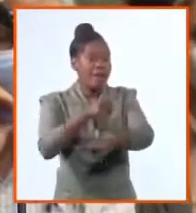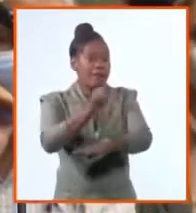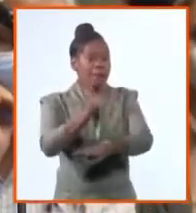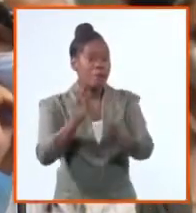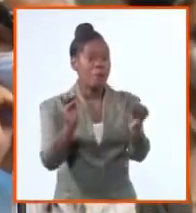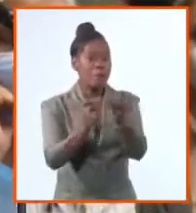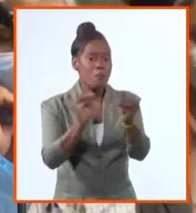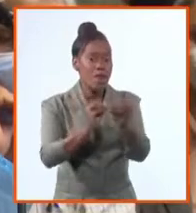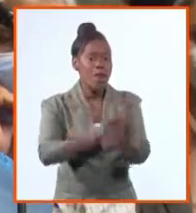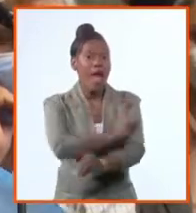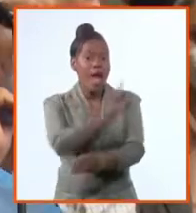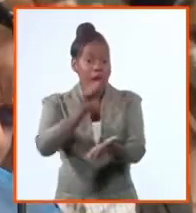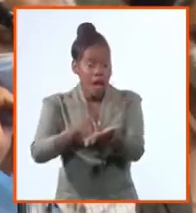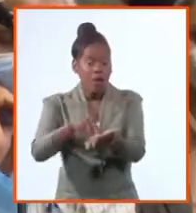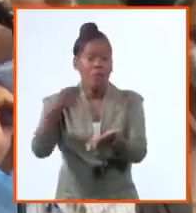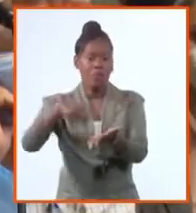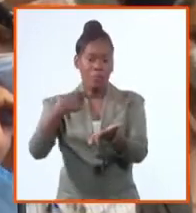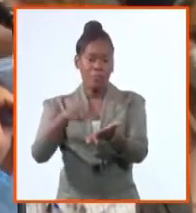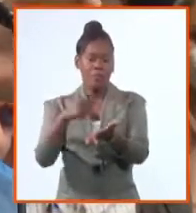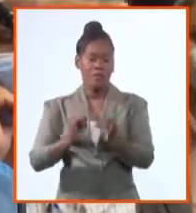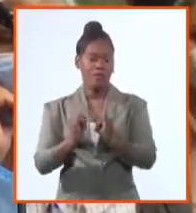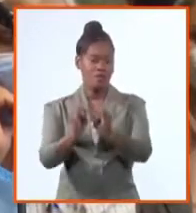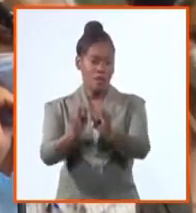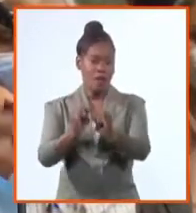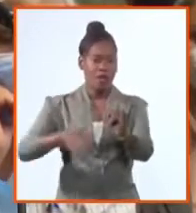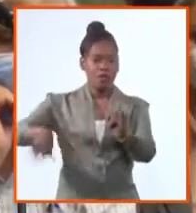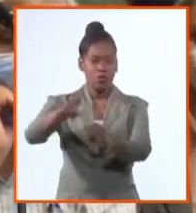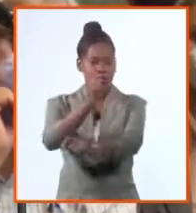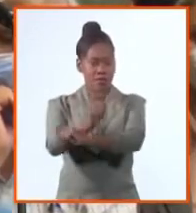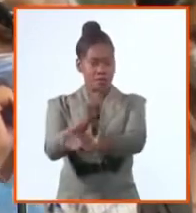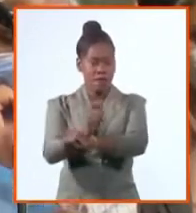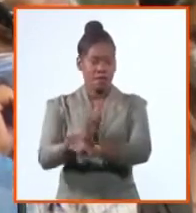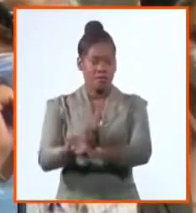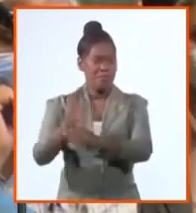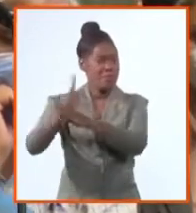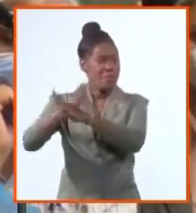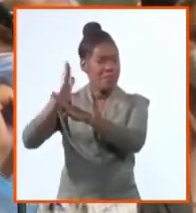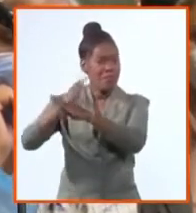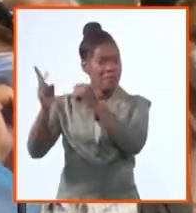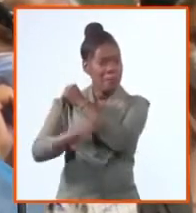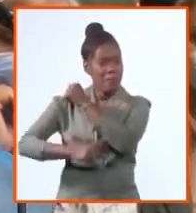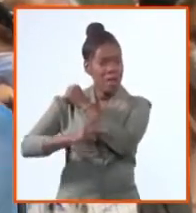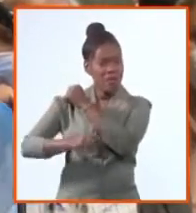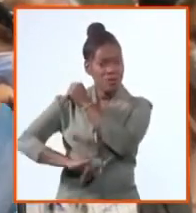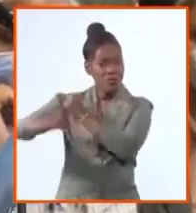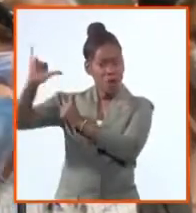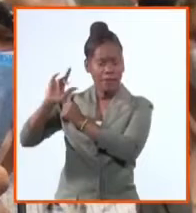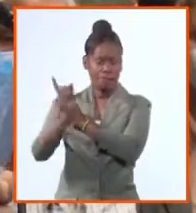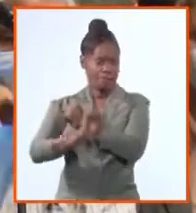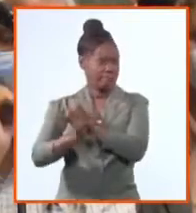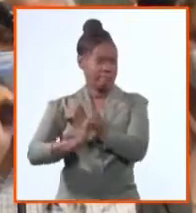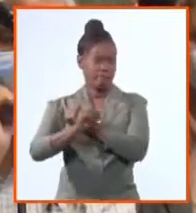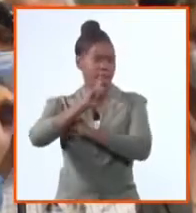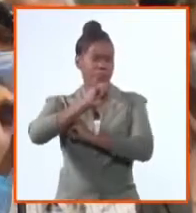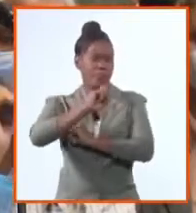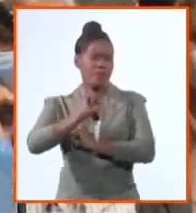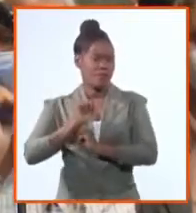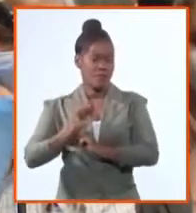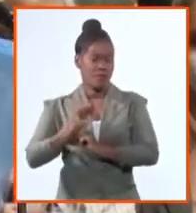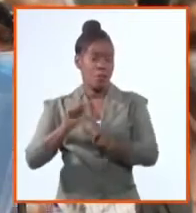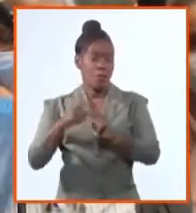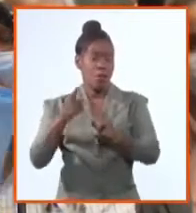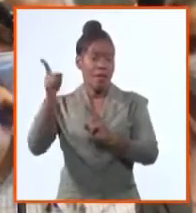es imposible. Ni en Francia, ni en Inglaterra, ni en Estados Unidos, ni en Bélgica, etcétera, etcétera, etcétera. Los patrones